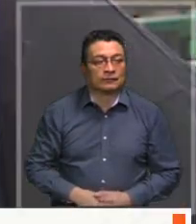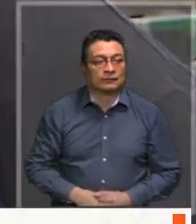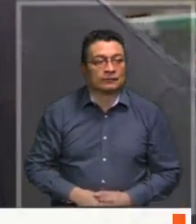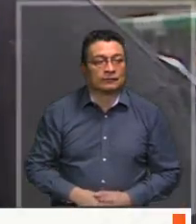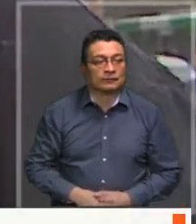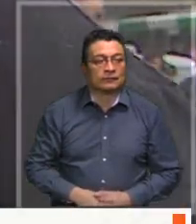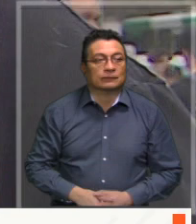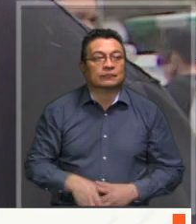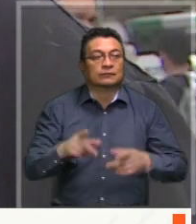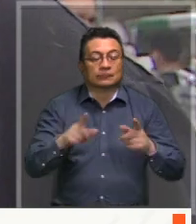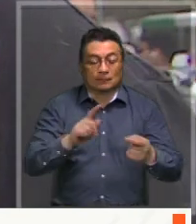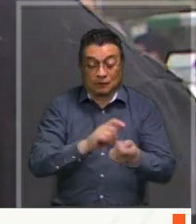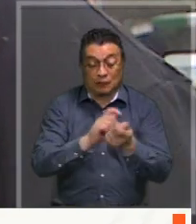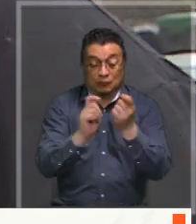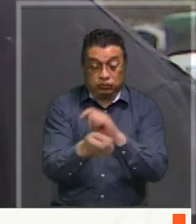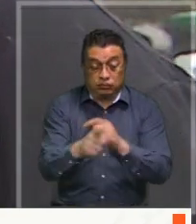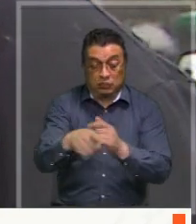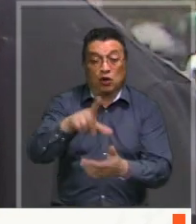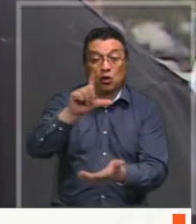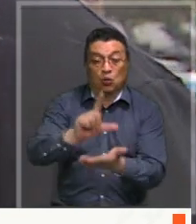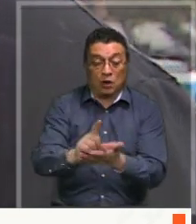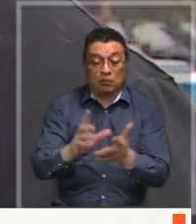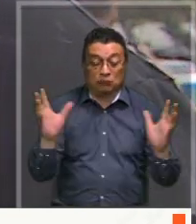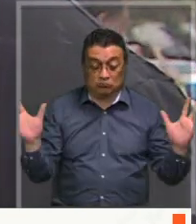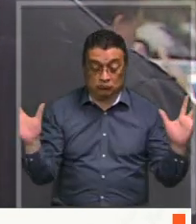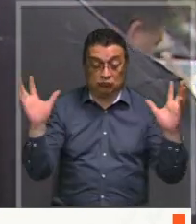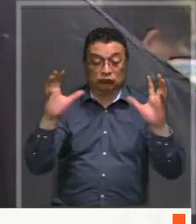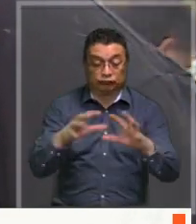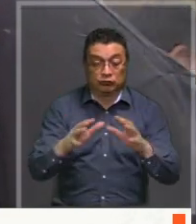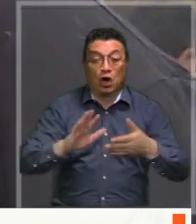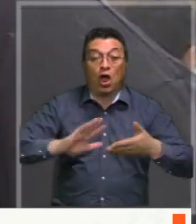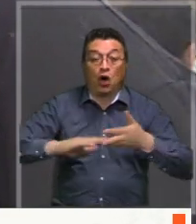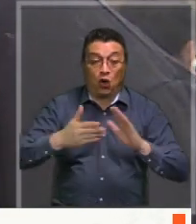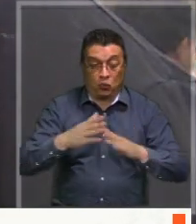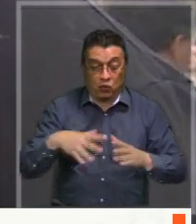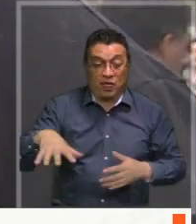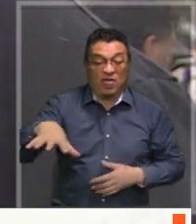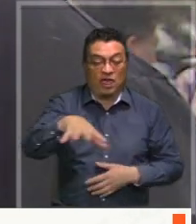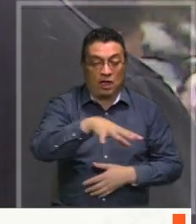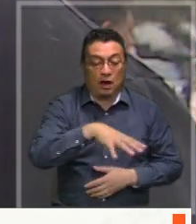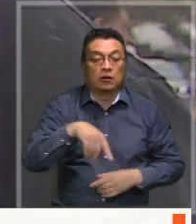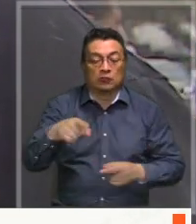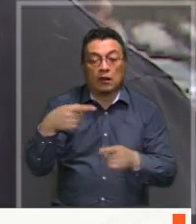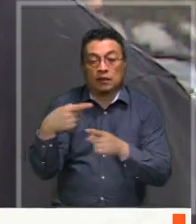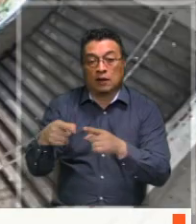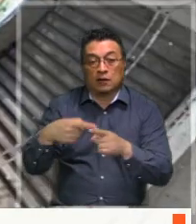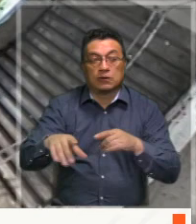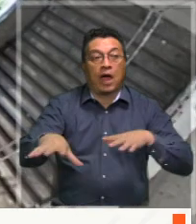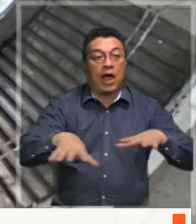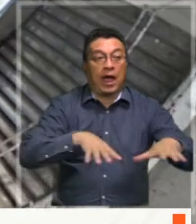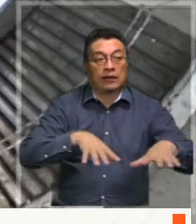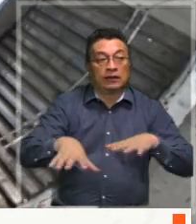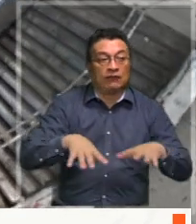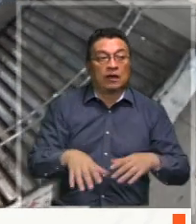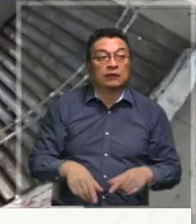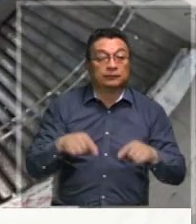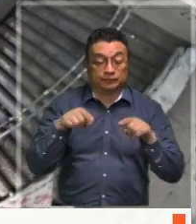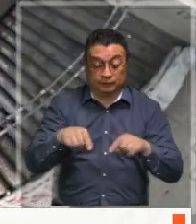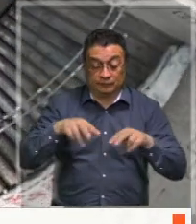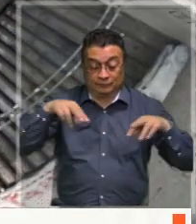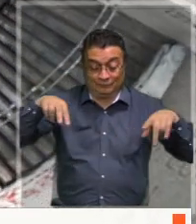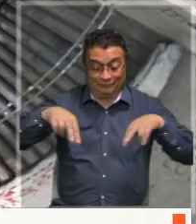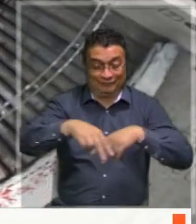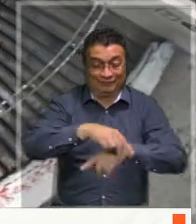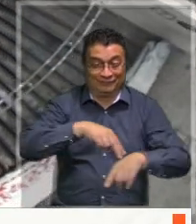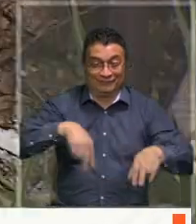Y lo convertimos en un espacio para juntarnos como comunidad, para levantar distintas actividades. Este es el acceso